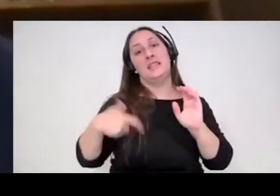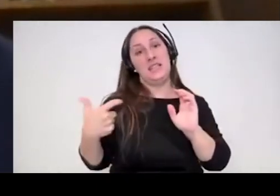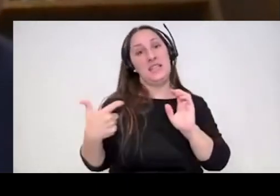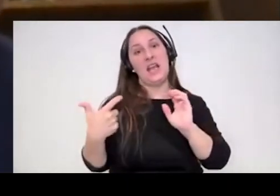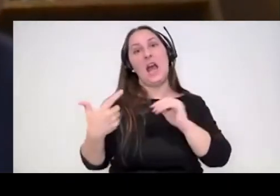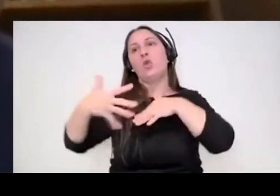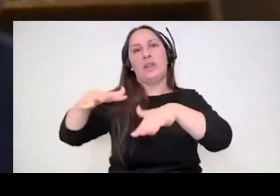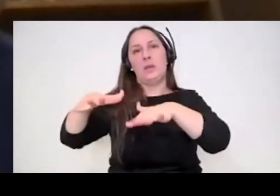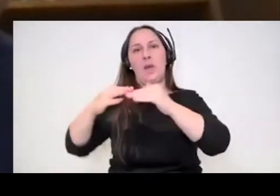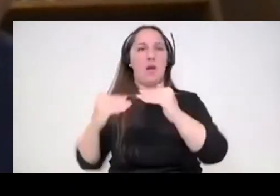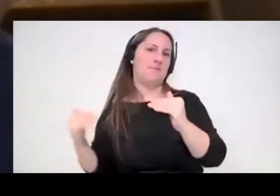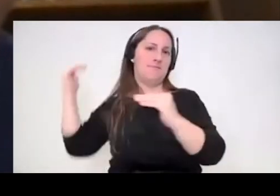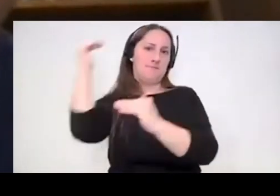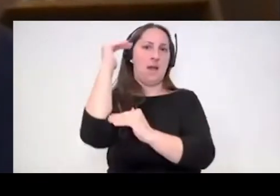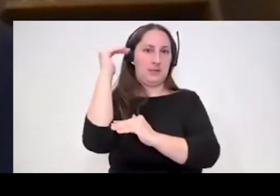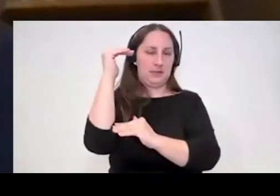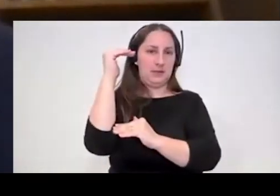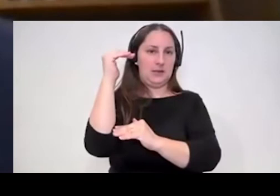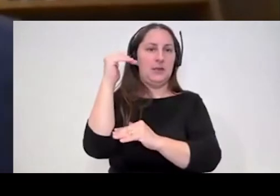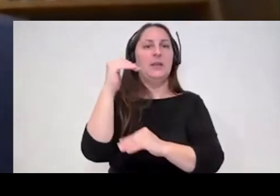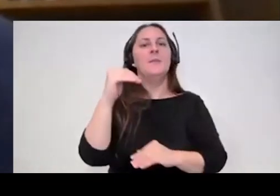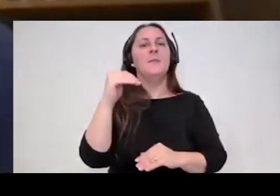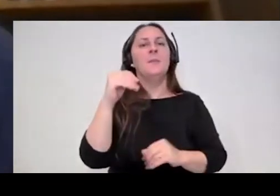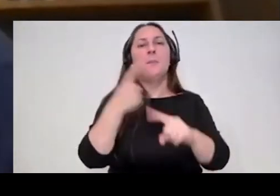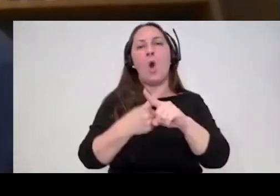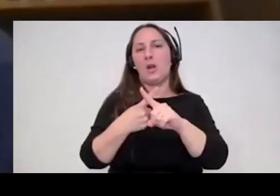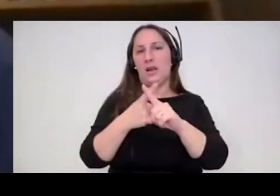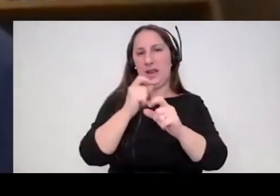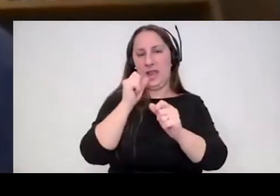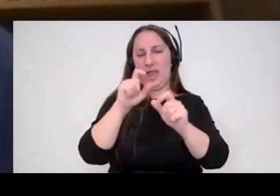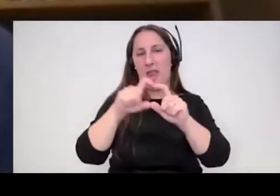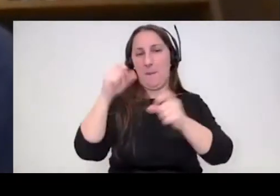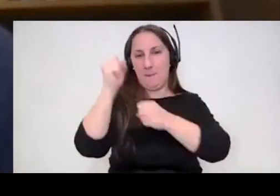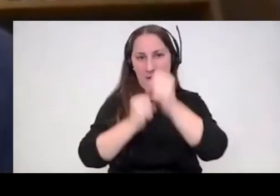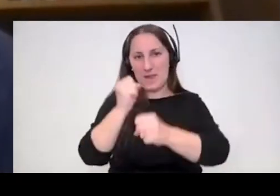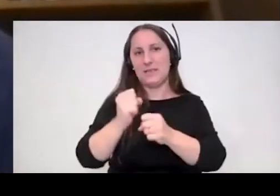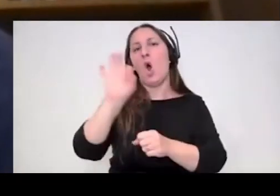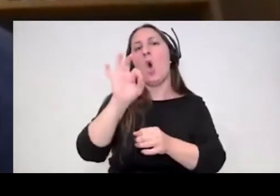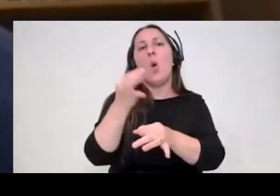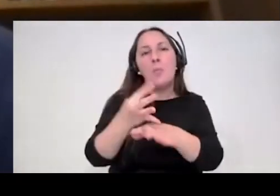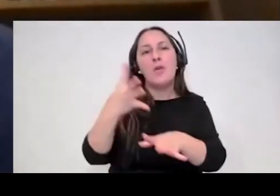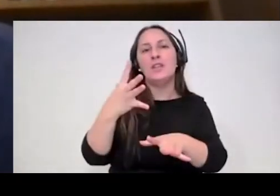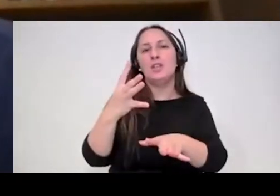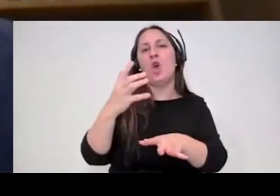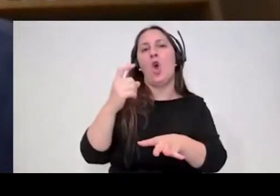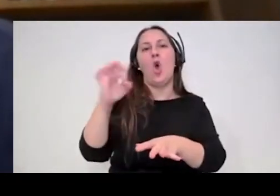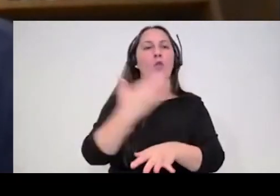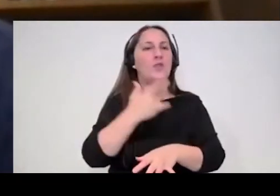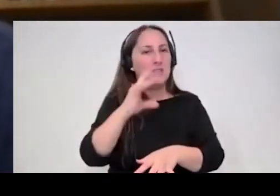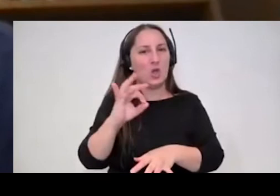sobre unos por sobre una empresa, y otros si hay una profesión, oficio o categoría. Entonces, si yo